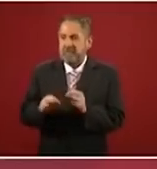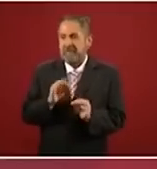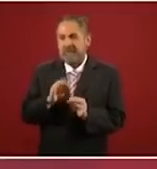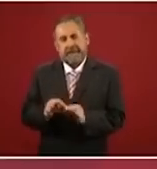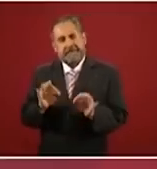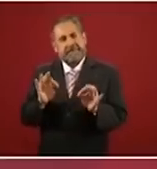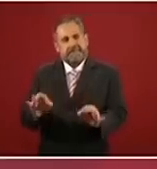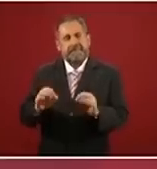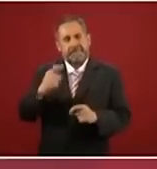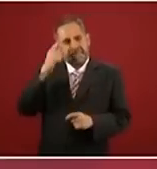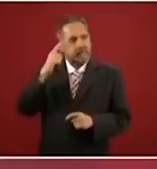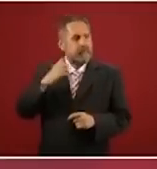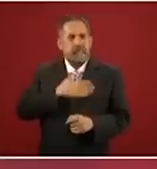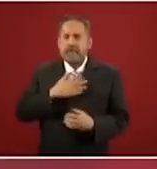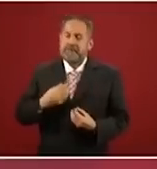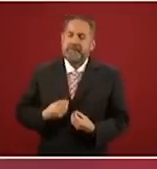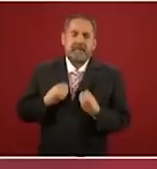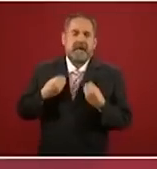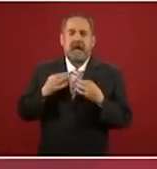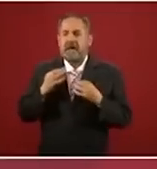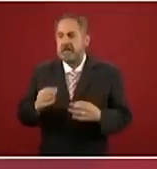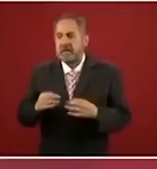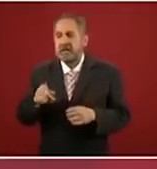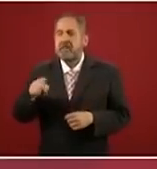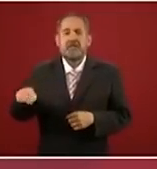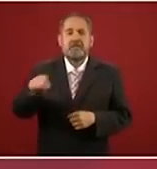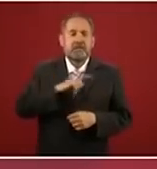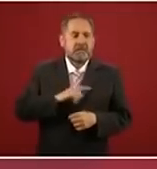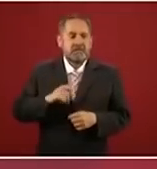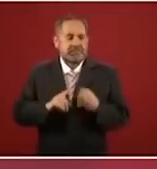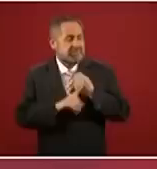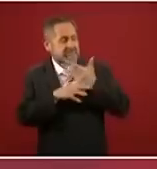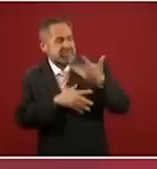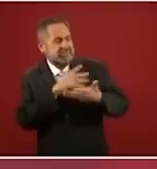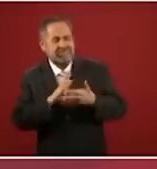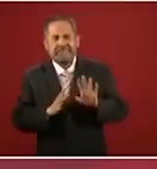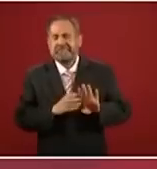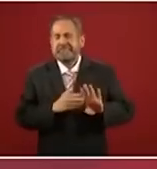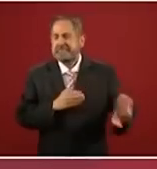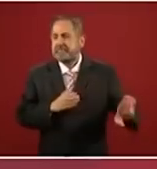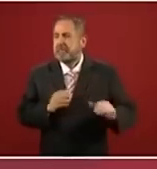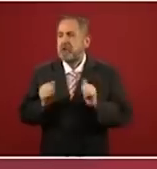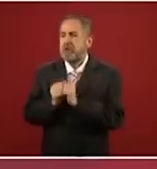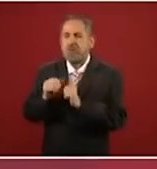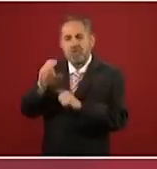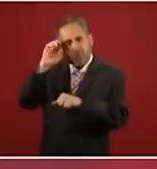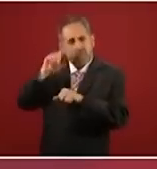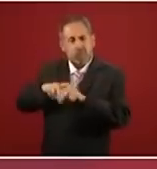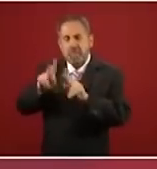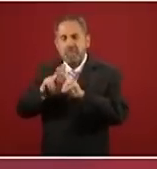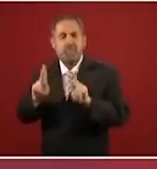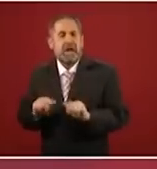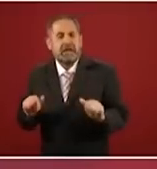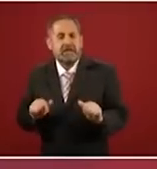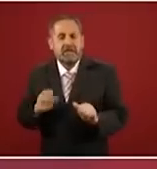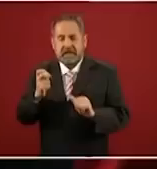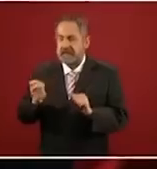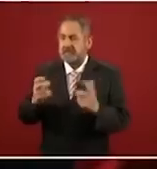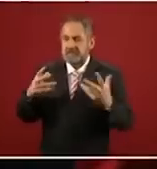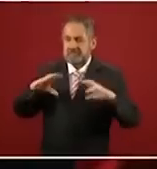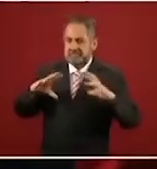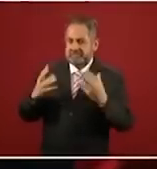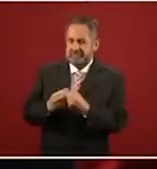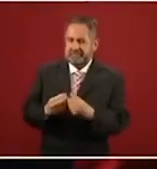concepción de la vida ajena a la violencia y a través de la cultura de paz eso de manera muy